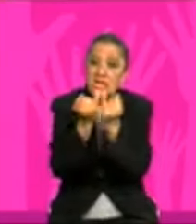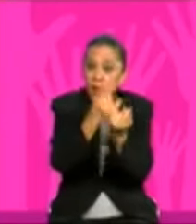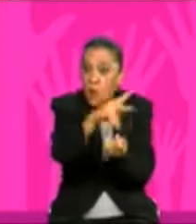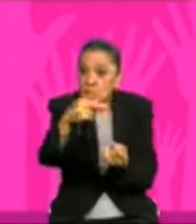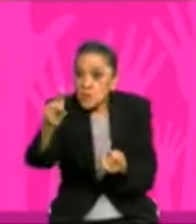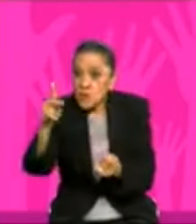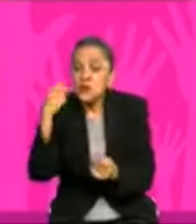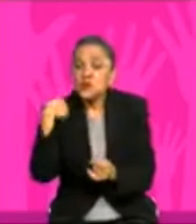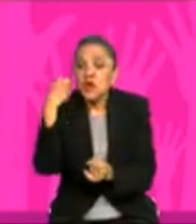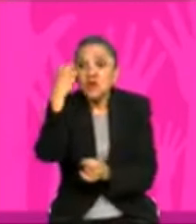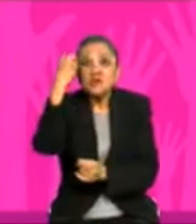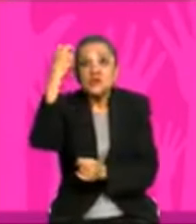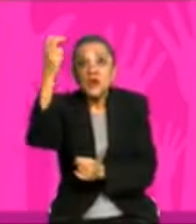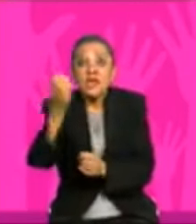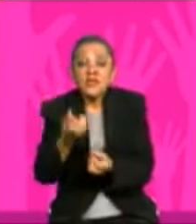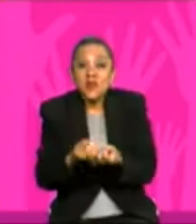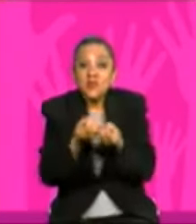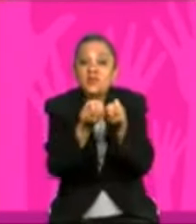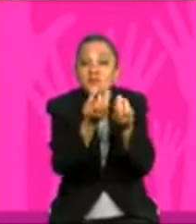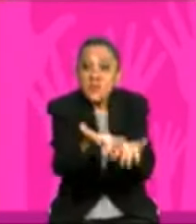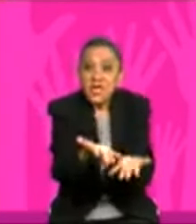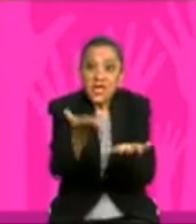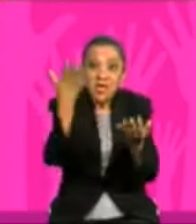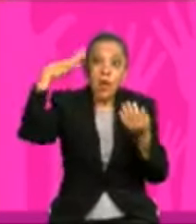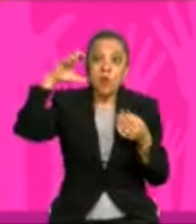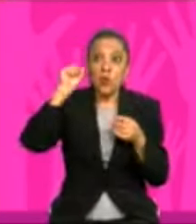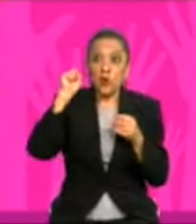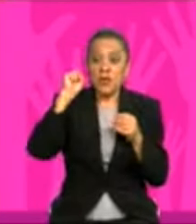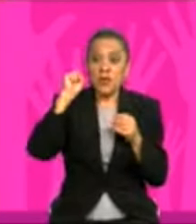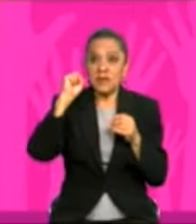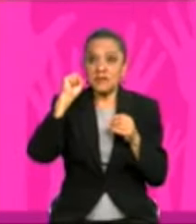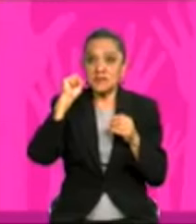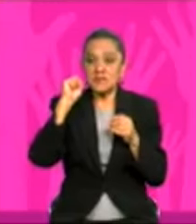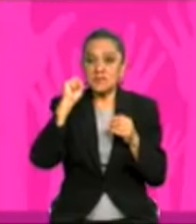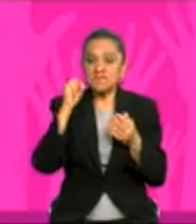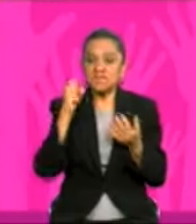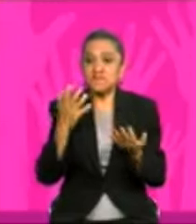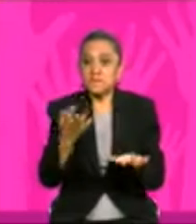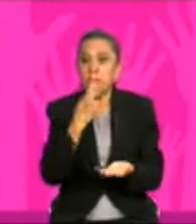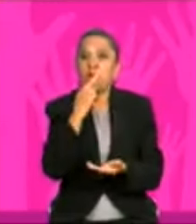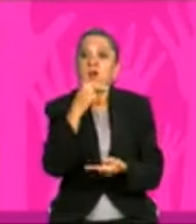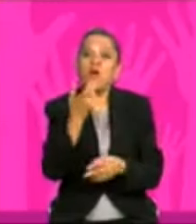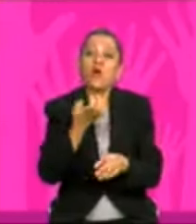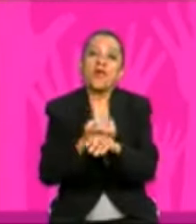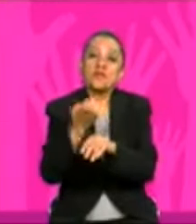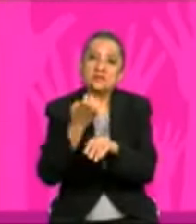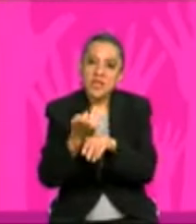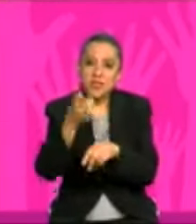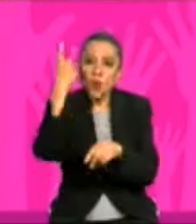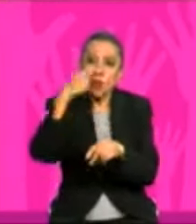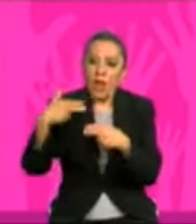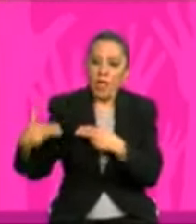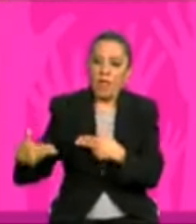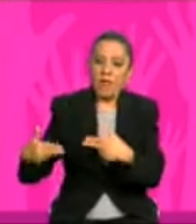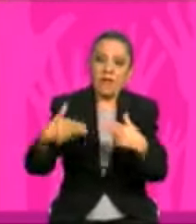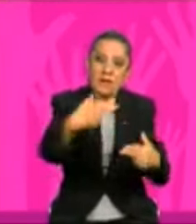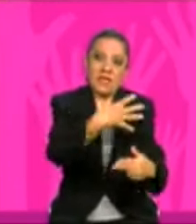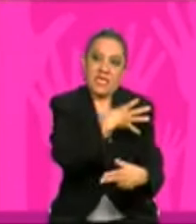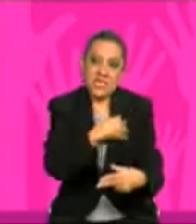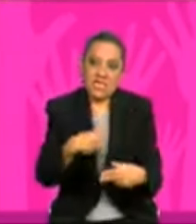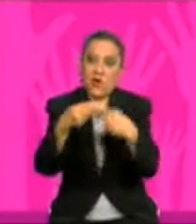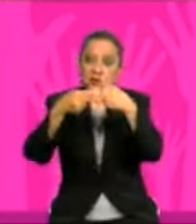dejarle a Morelos, quiero dejarle a Morelos un mejor estado, a nuestros hijos, a nuestros nietos,